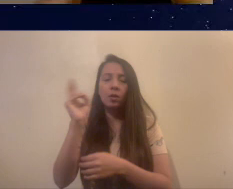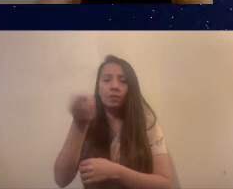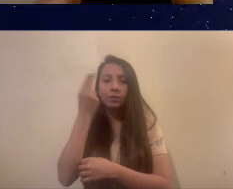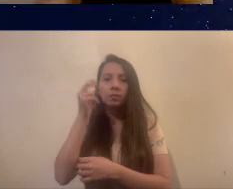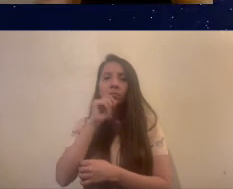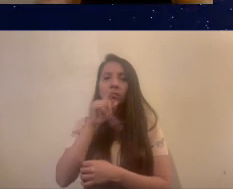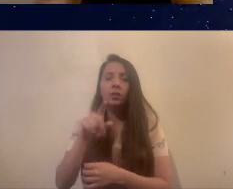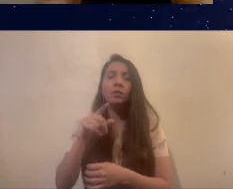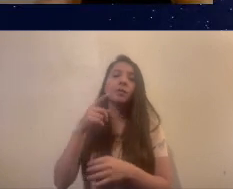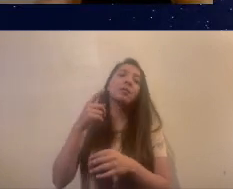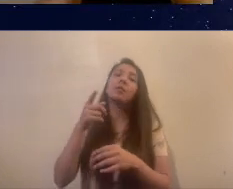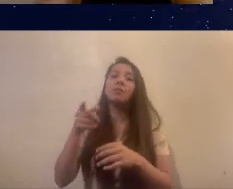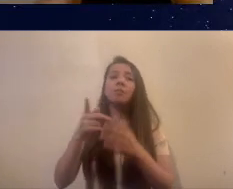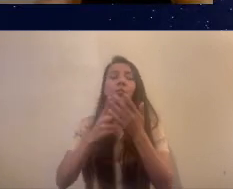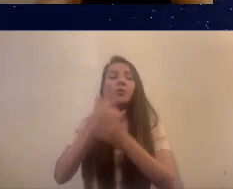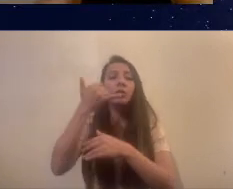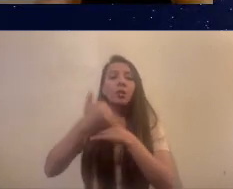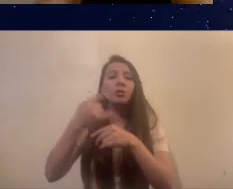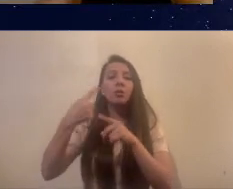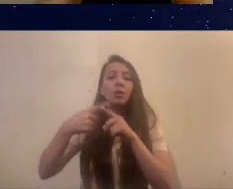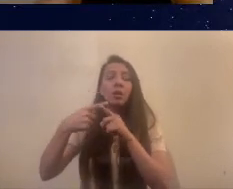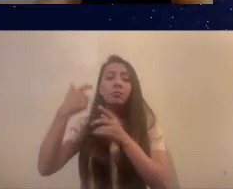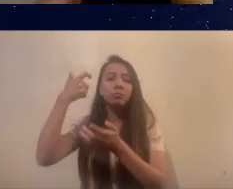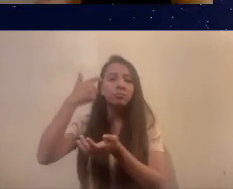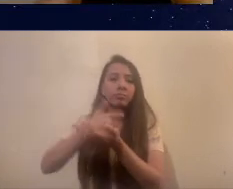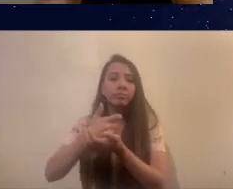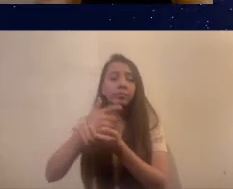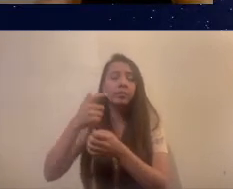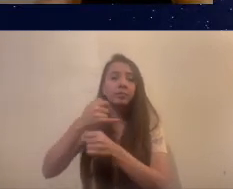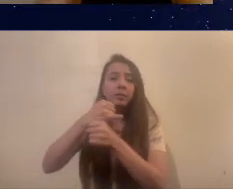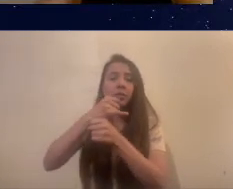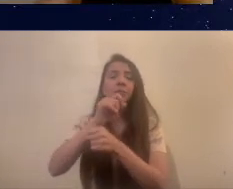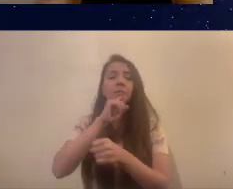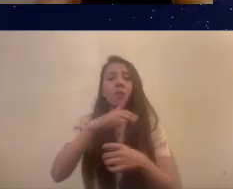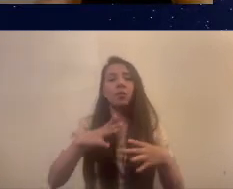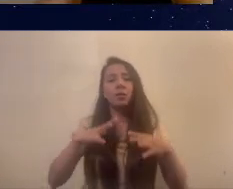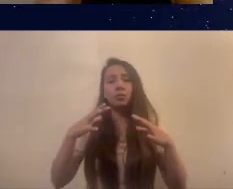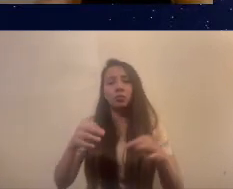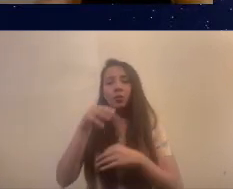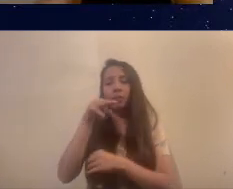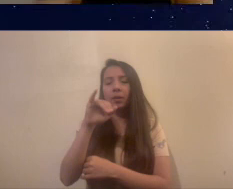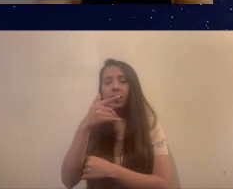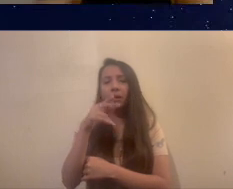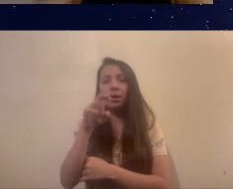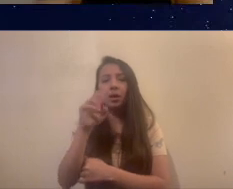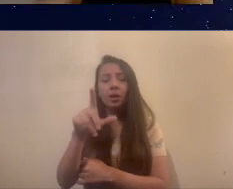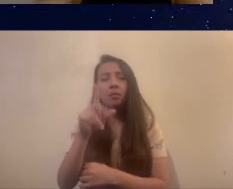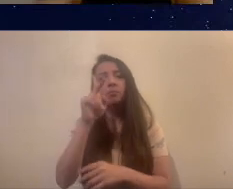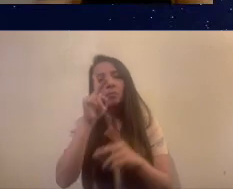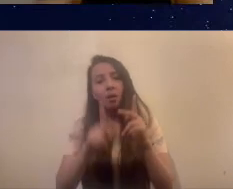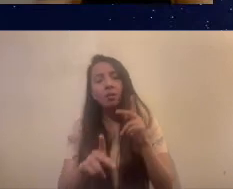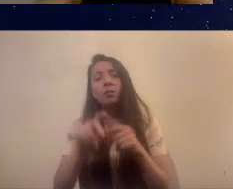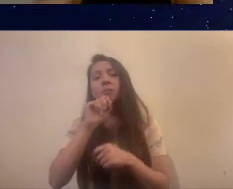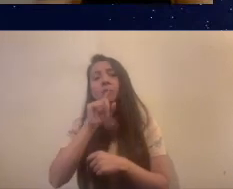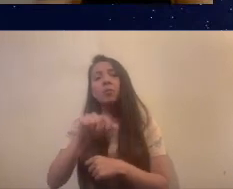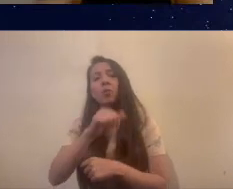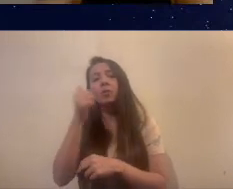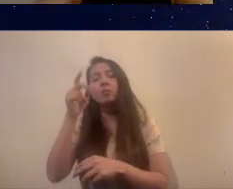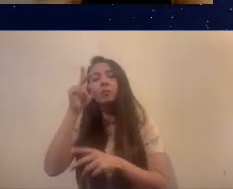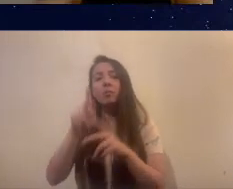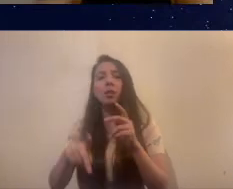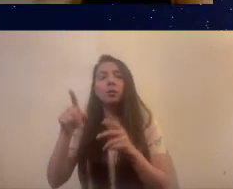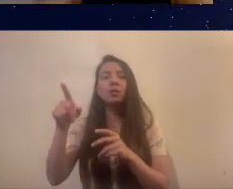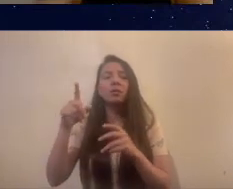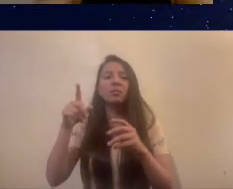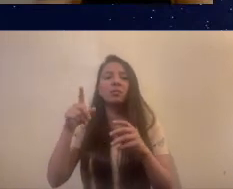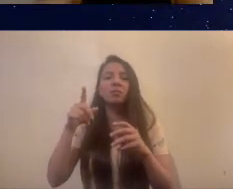El proyecto fue financiado parte por un proyecto de investigación de la Fundación Miguel Lillo y parte por la Fundación